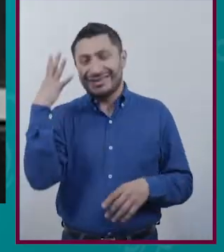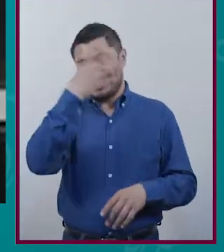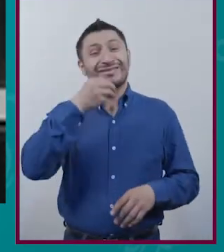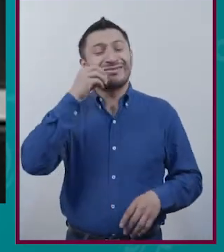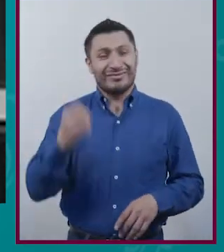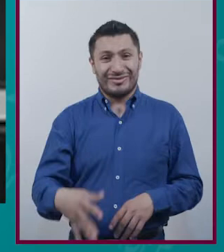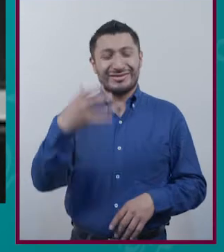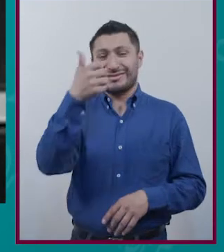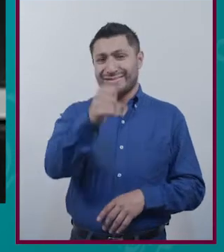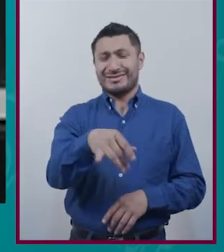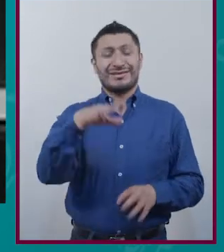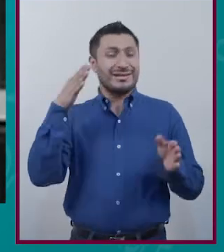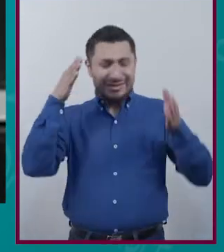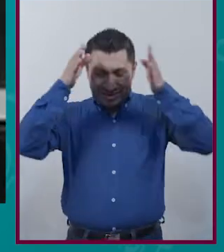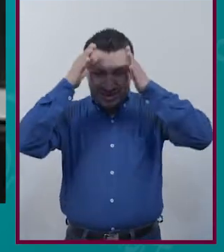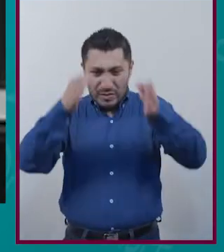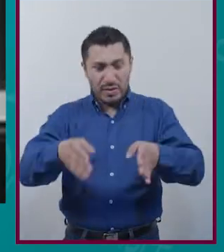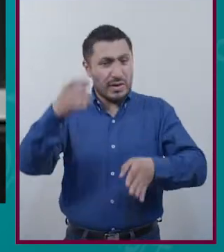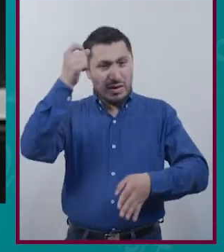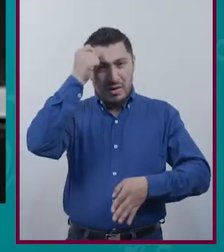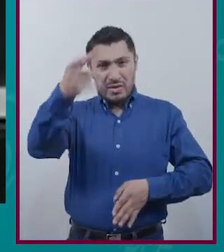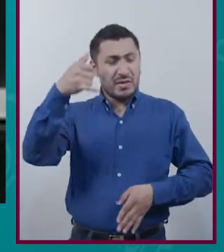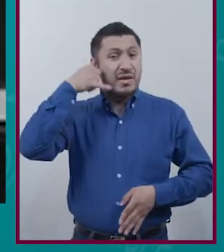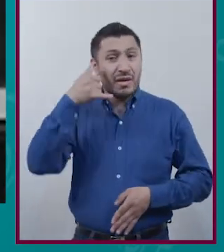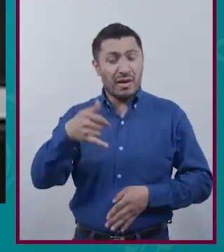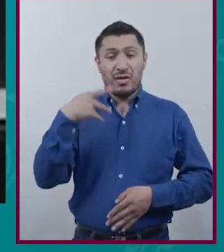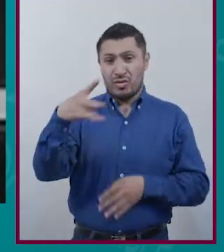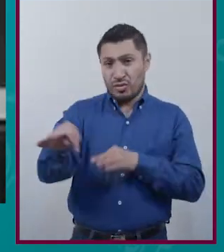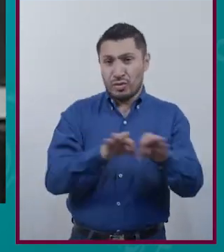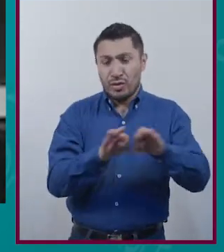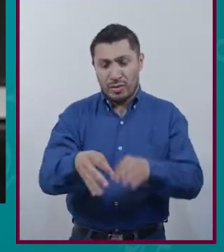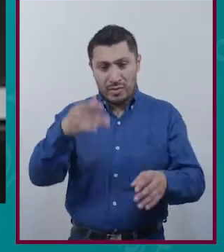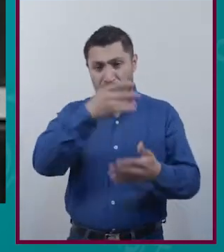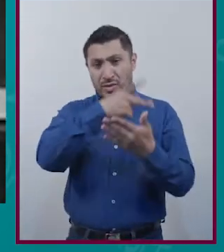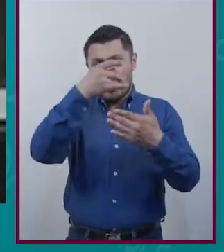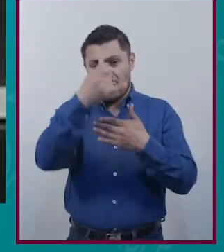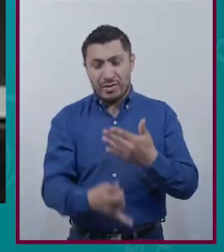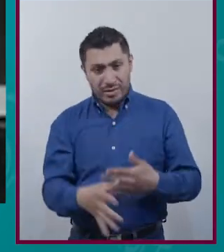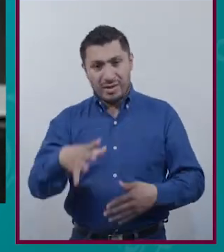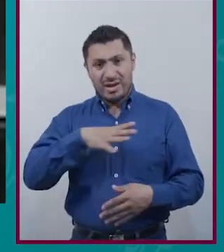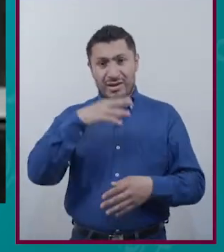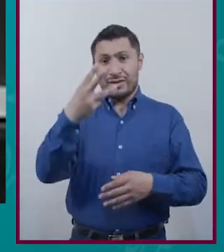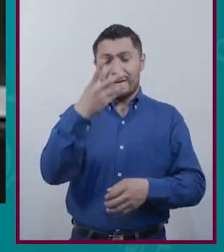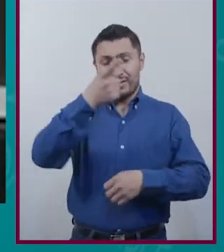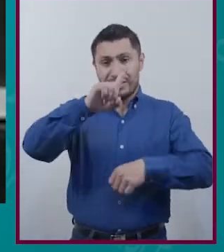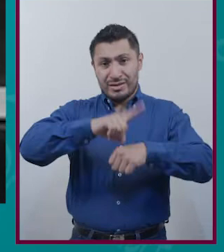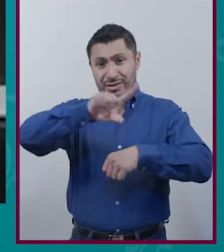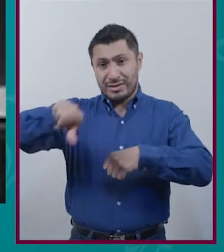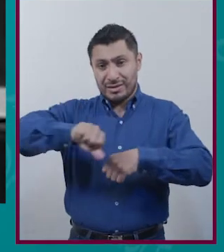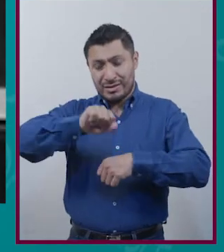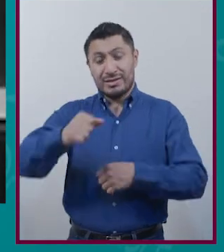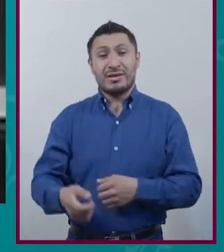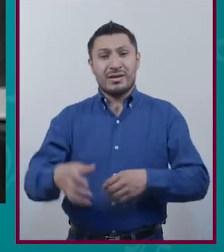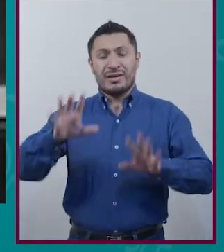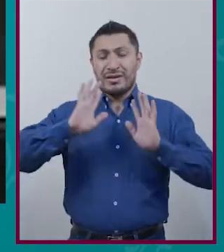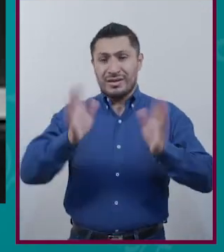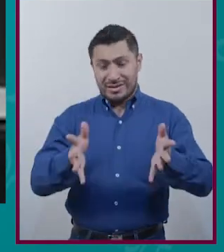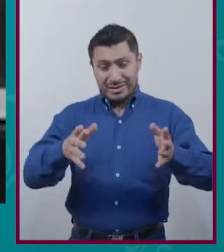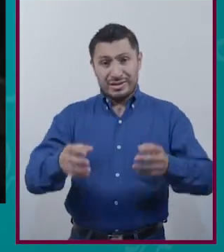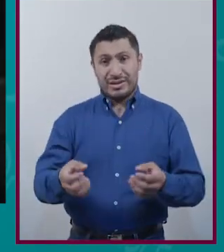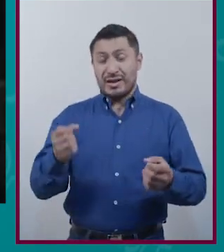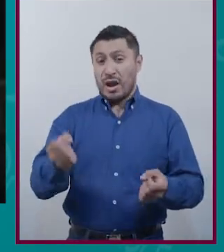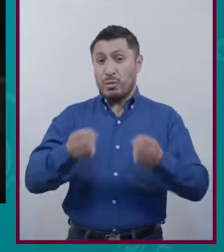que se concentró en inventar el teléfono. Su trabajo en el proyecto dio frutos 3 días después de haber ingresado su